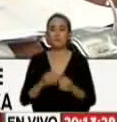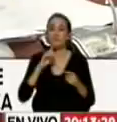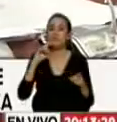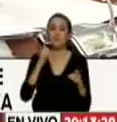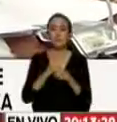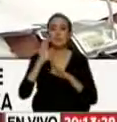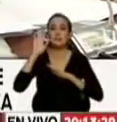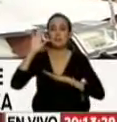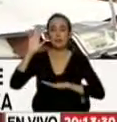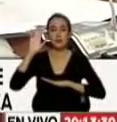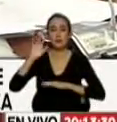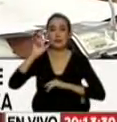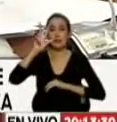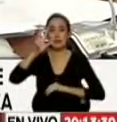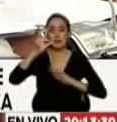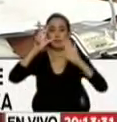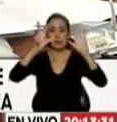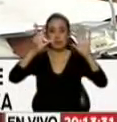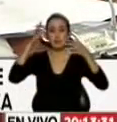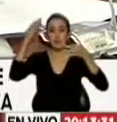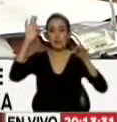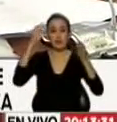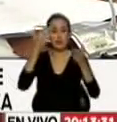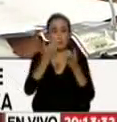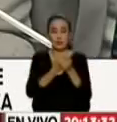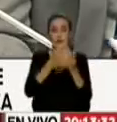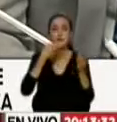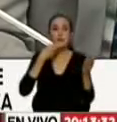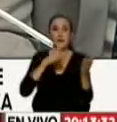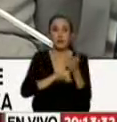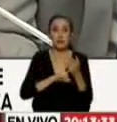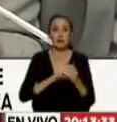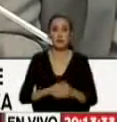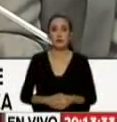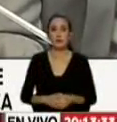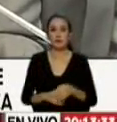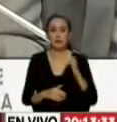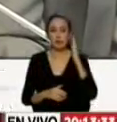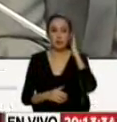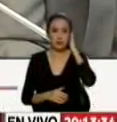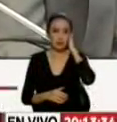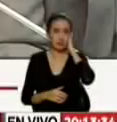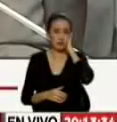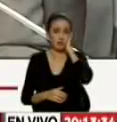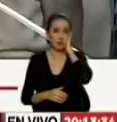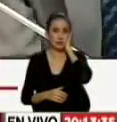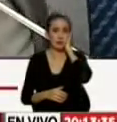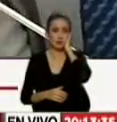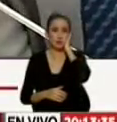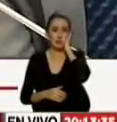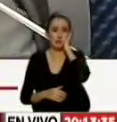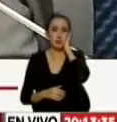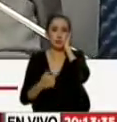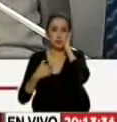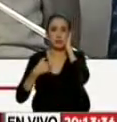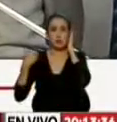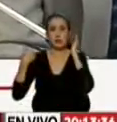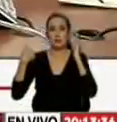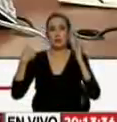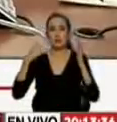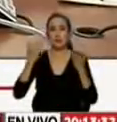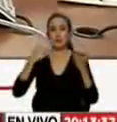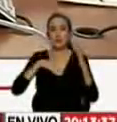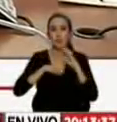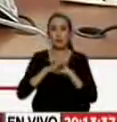comprometió a entregar 38 actas que se levantaron en la investigación. Lo que tengo es de mi archivo que llevaba digitalmente. Es correcto. Por